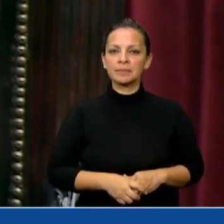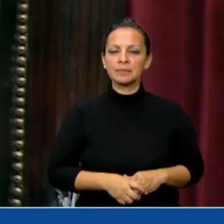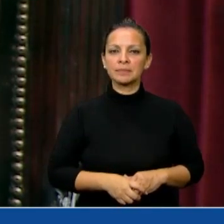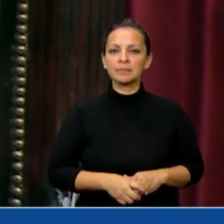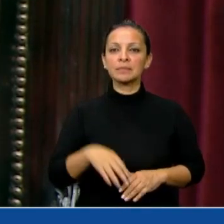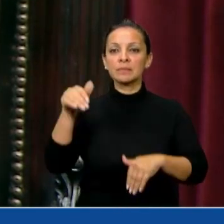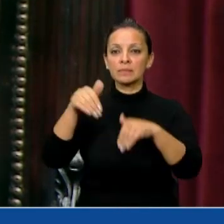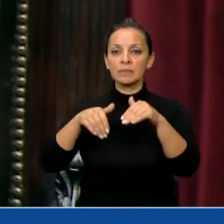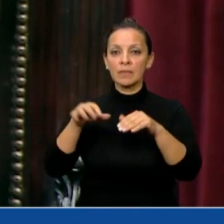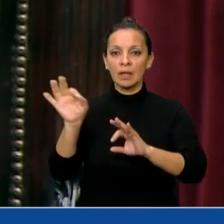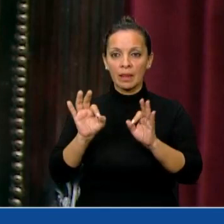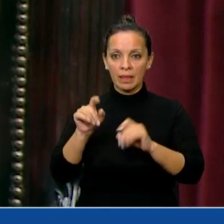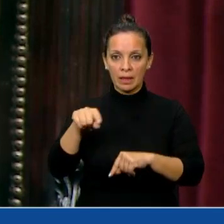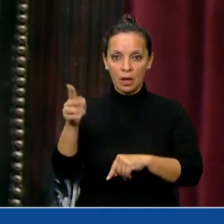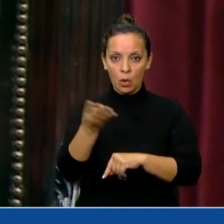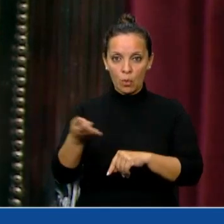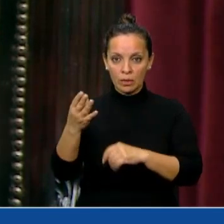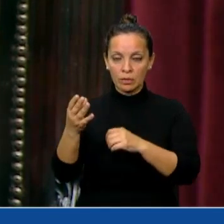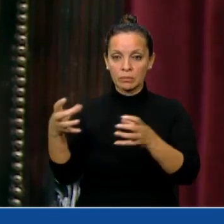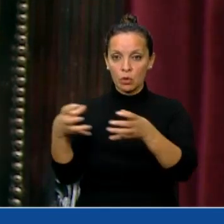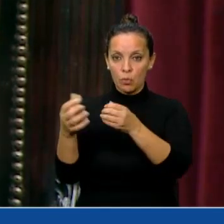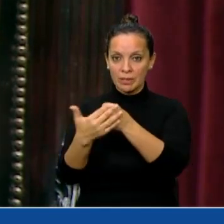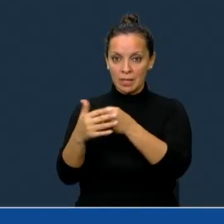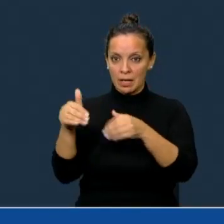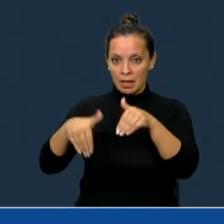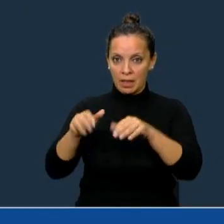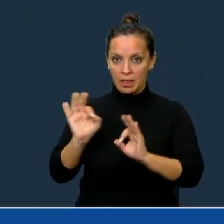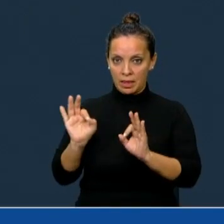Se abstienen los 4 diputados del Frente de Izquierda.